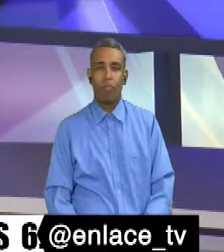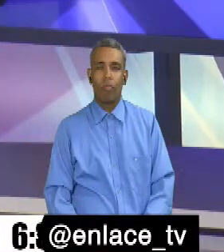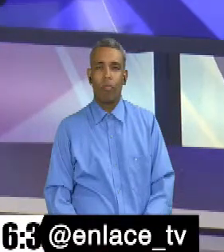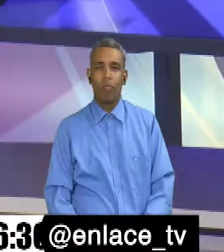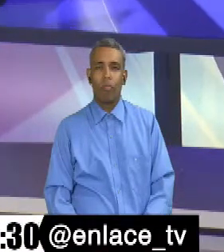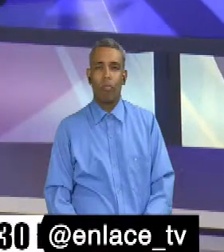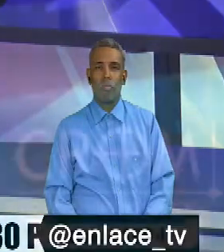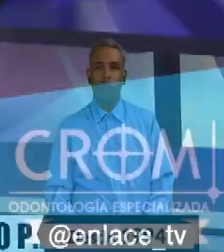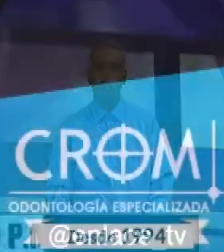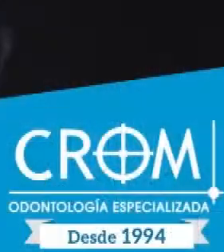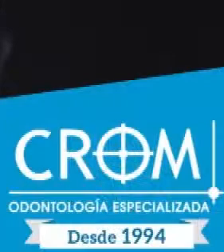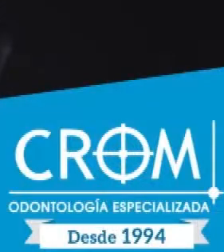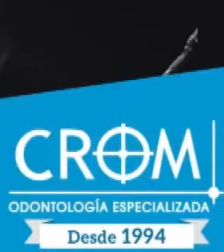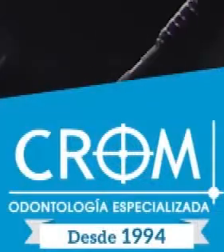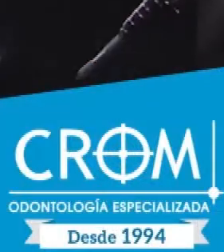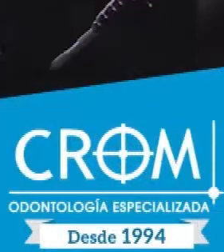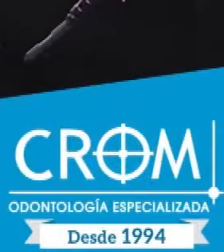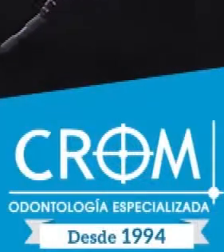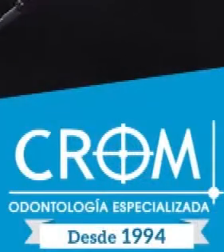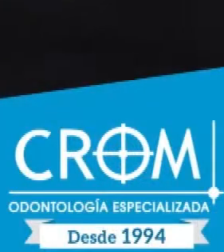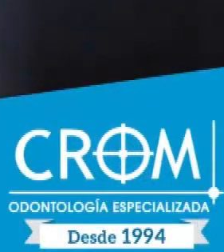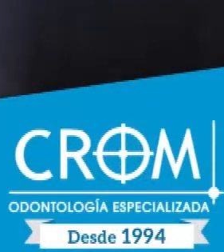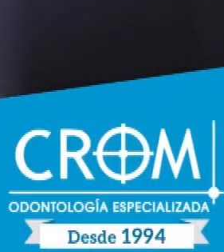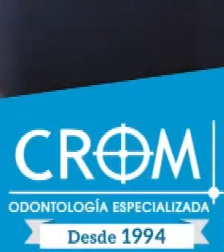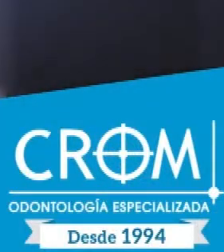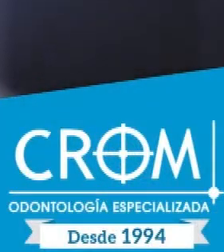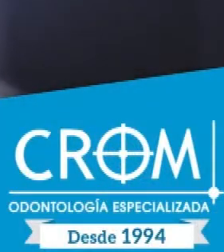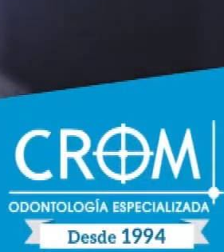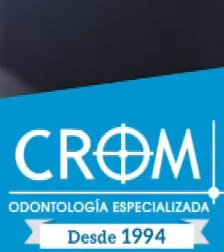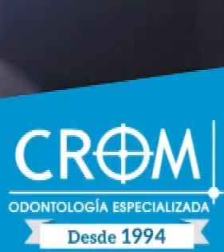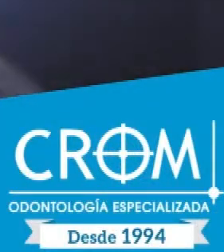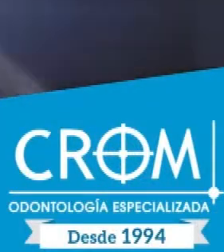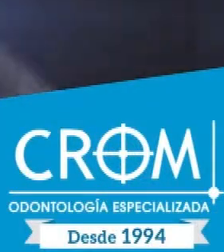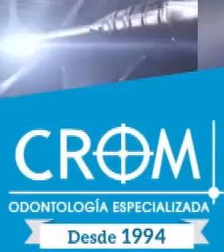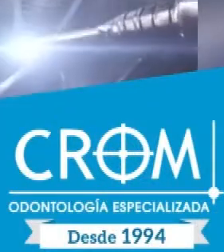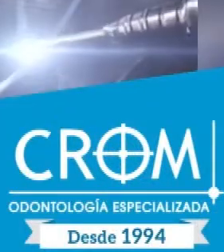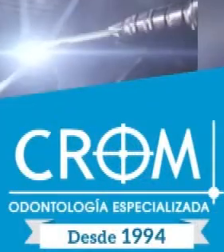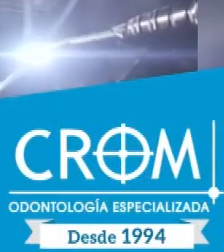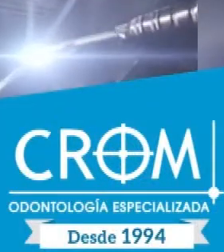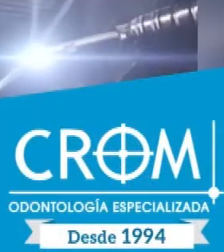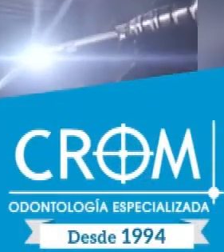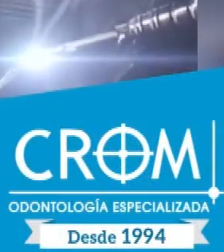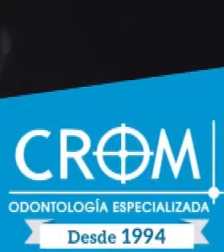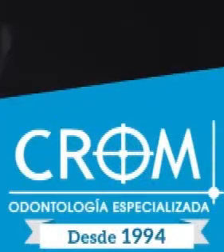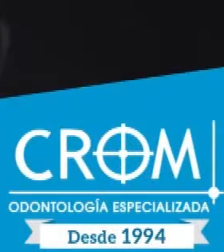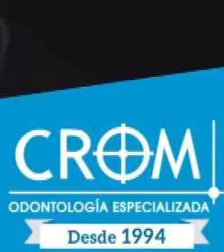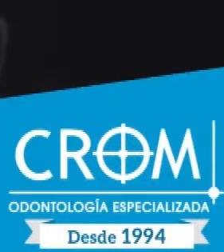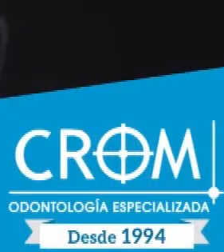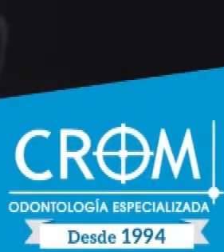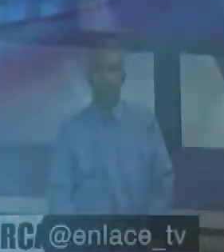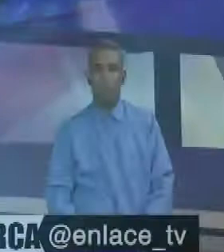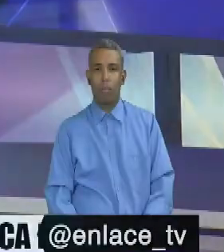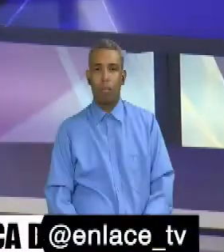Invisalign, ortodoncia invisible, resultados muy visibles. Luce tu sonrisa, no tus brackets. Chrome, odontología especializada.